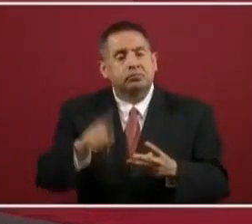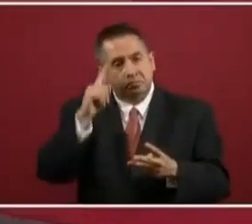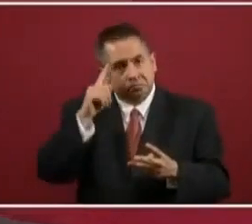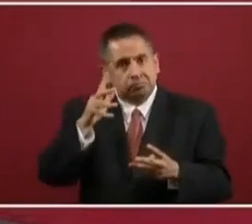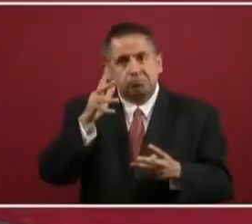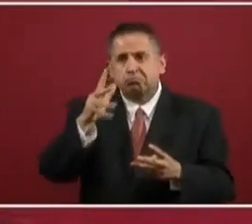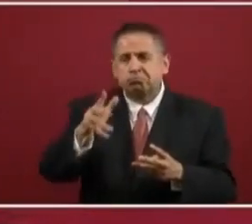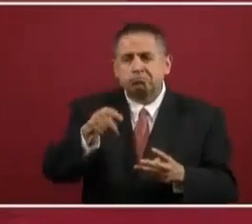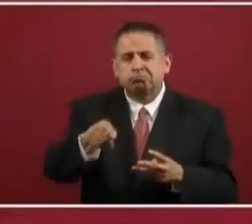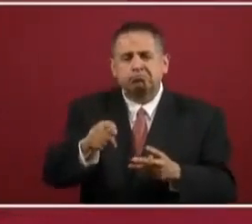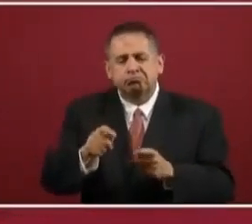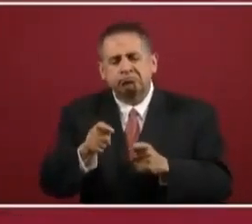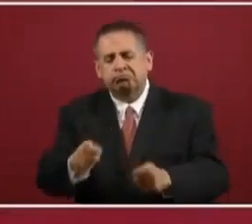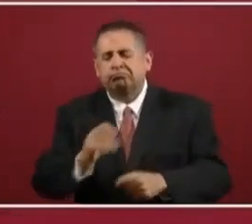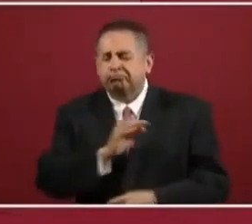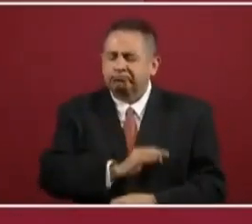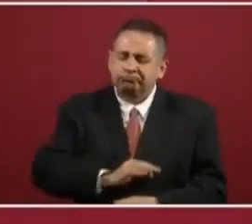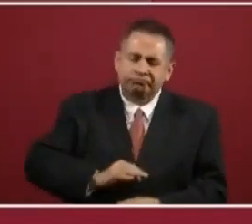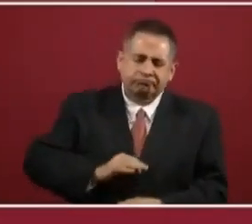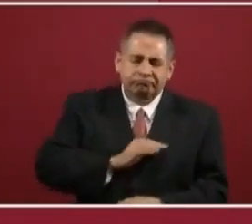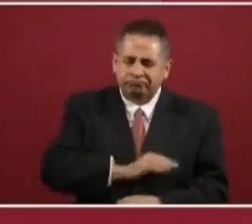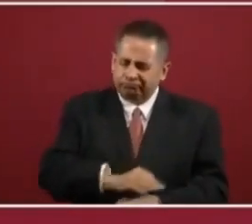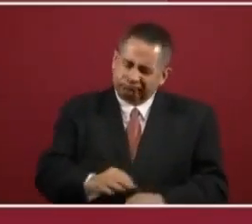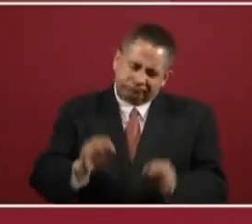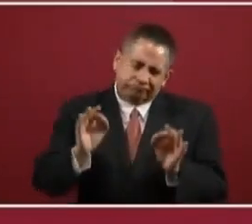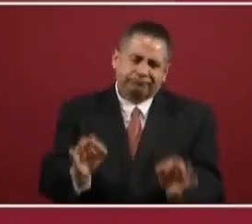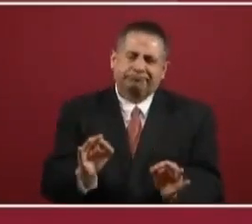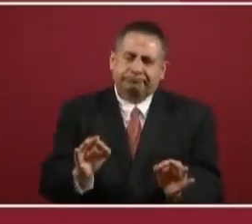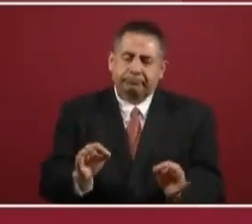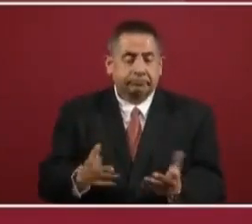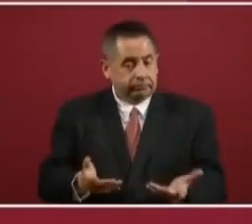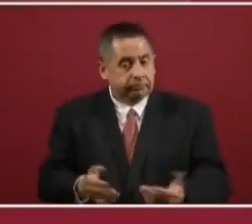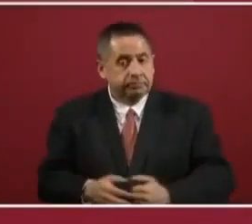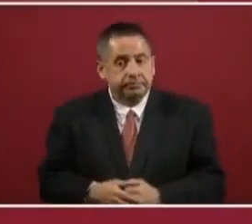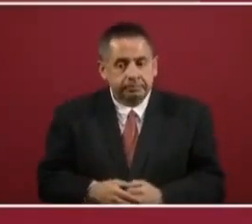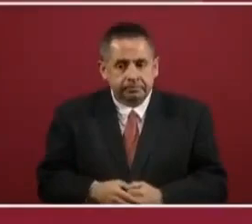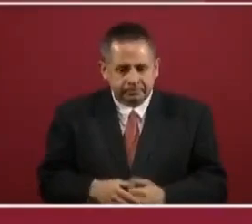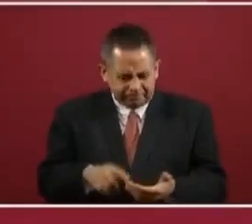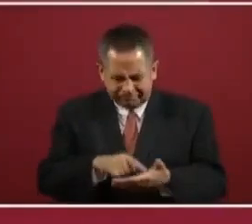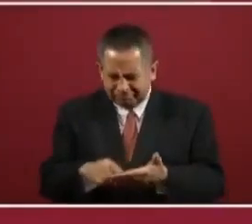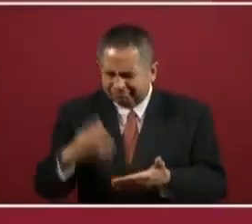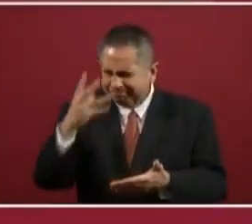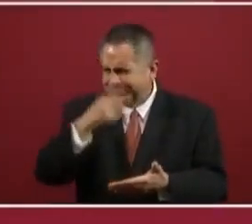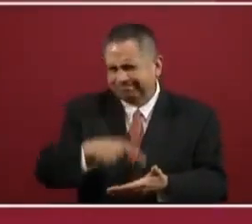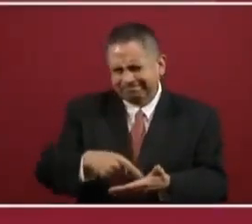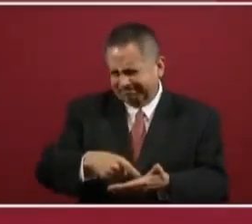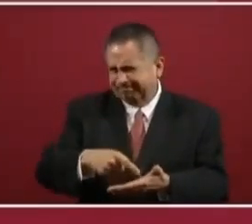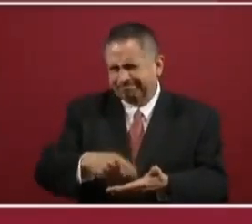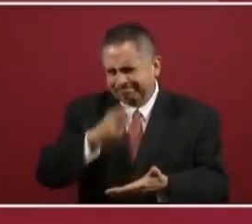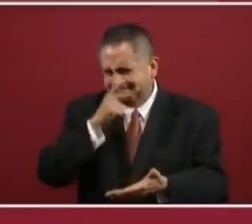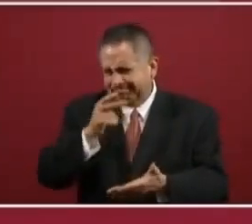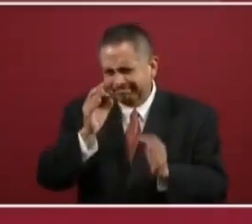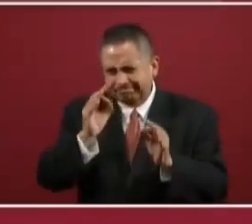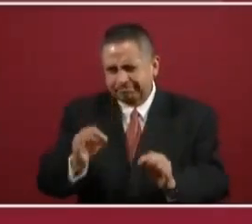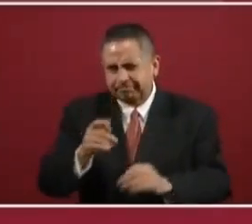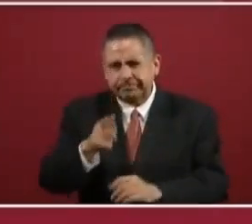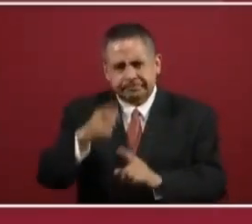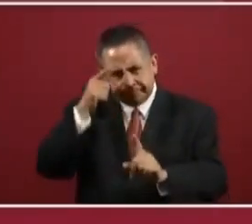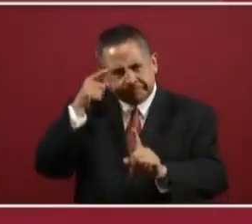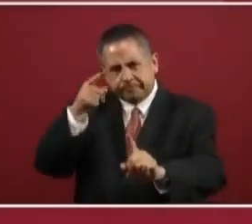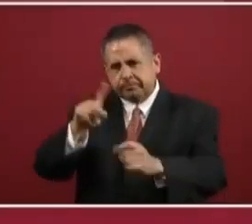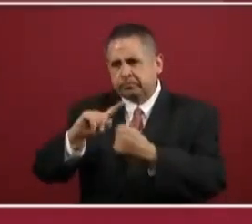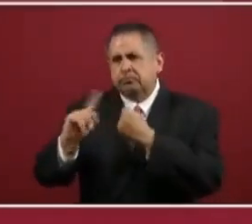búsqueda de la felicidad es bellísimo Ese es el